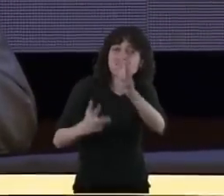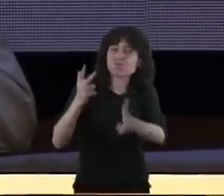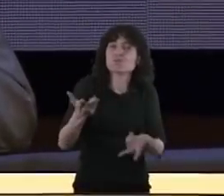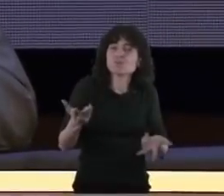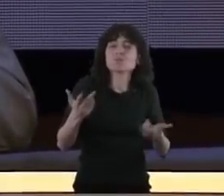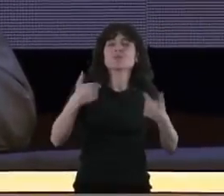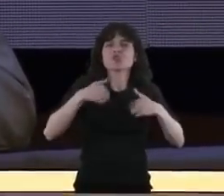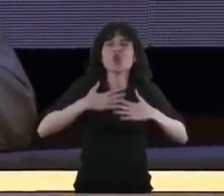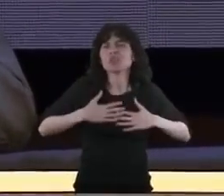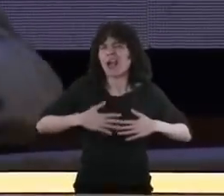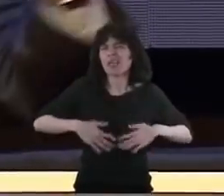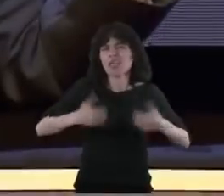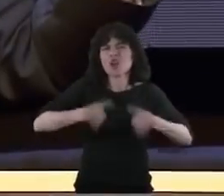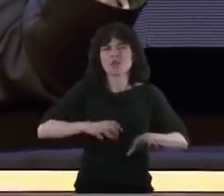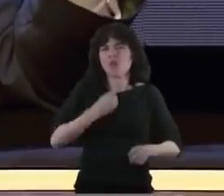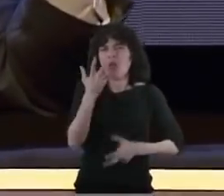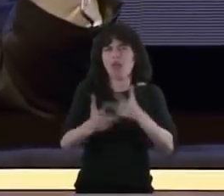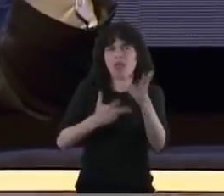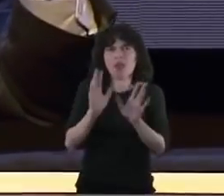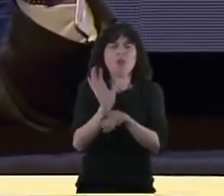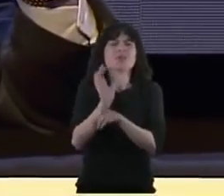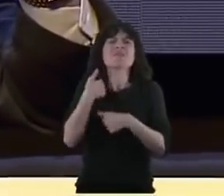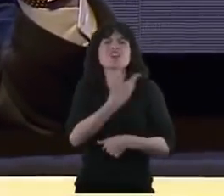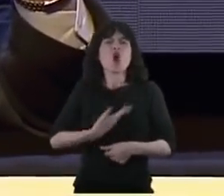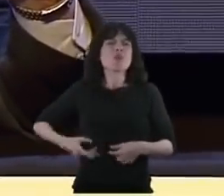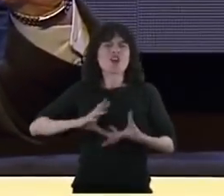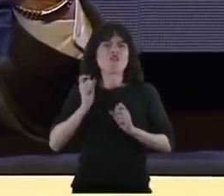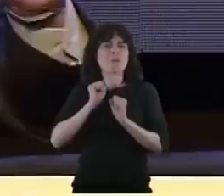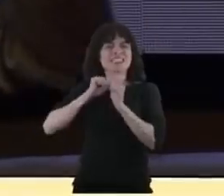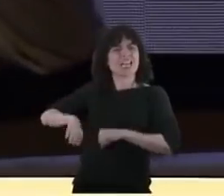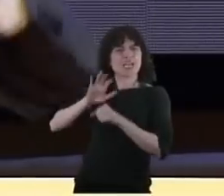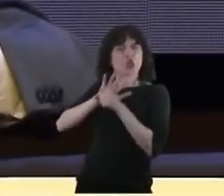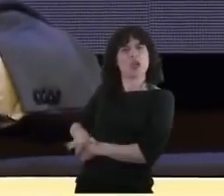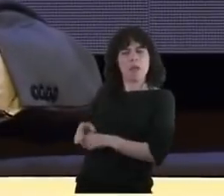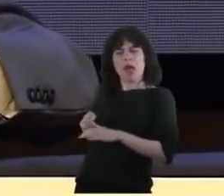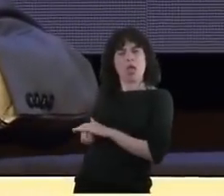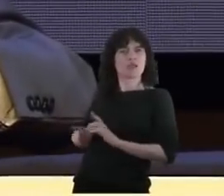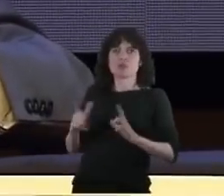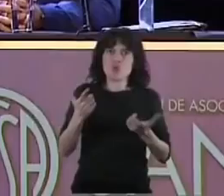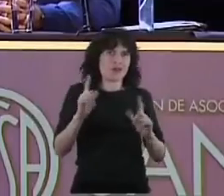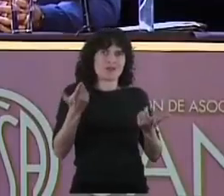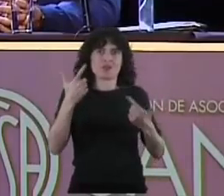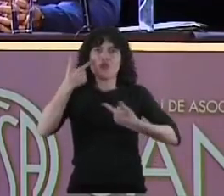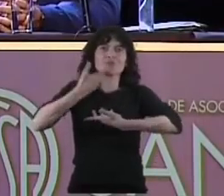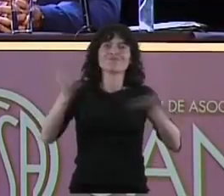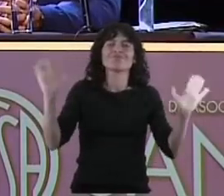que tengo la tranquilidad de decirlo porque en mi gobierno no he ocultado nada, toda la verdad está sobre la mesa.